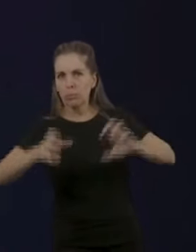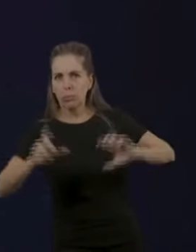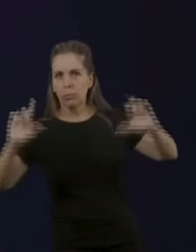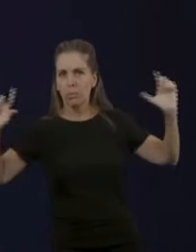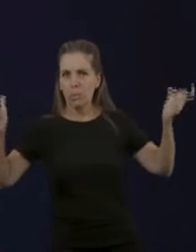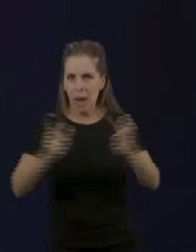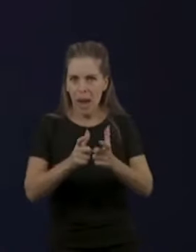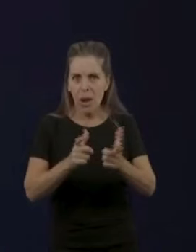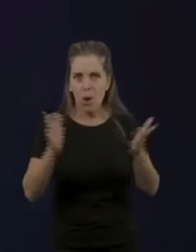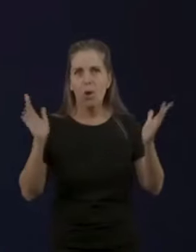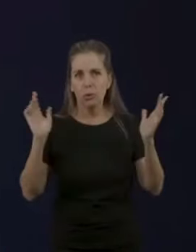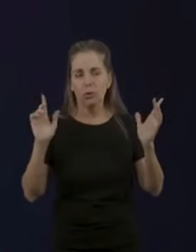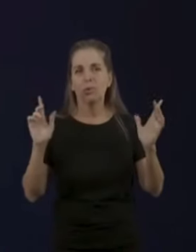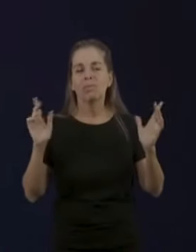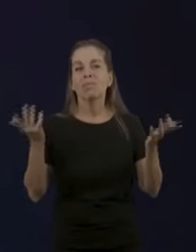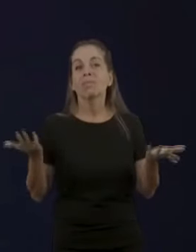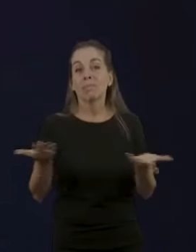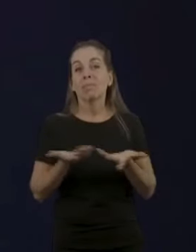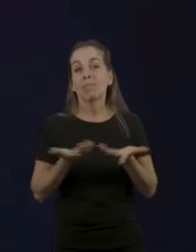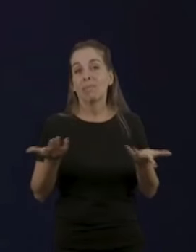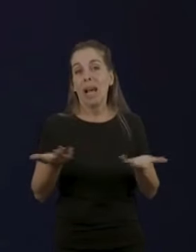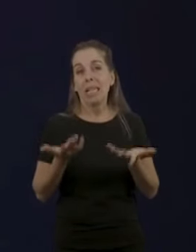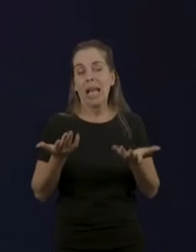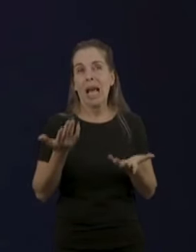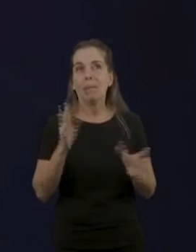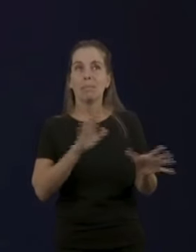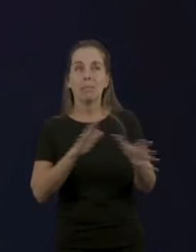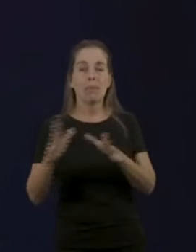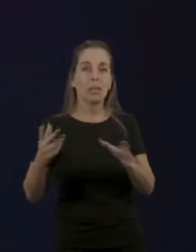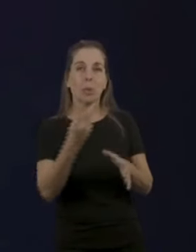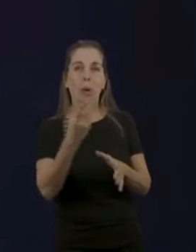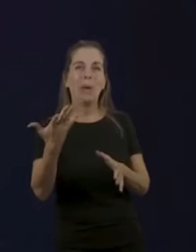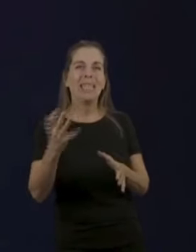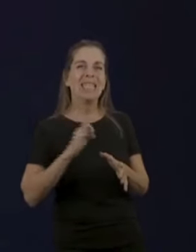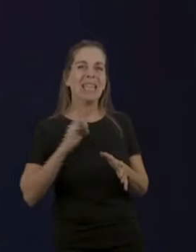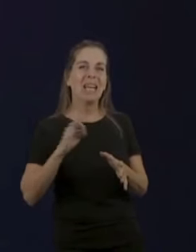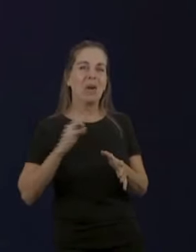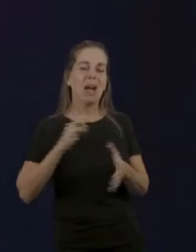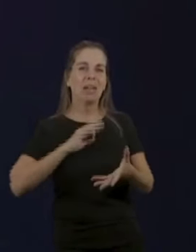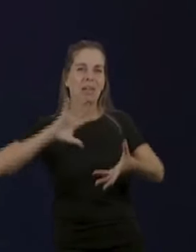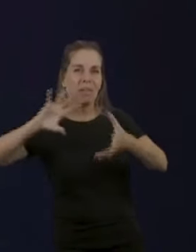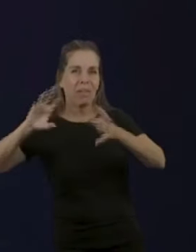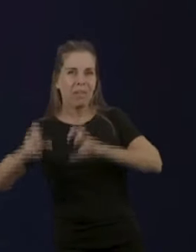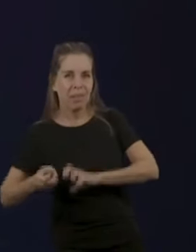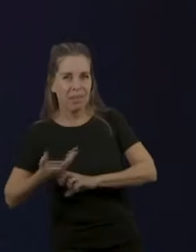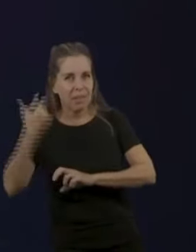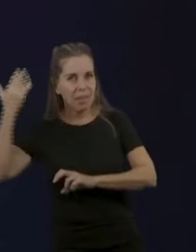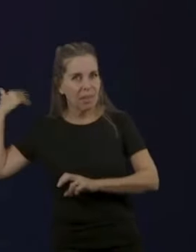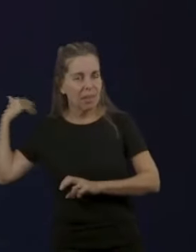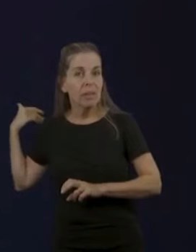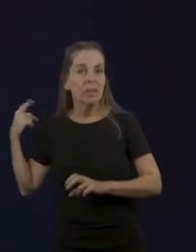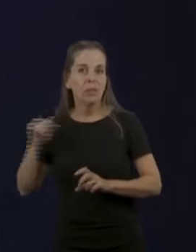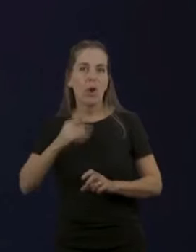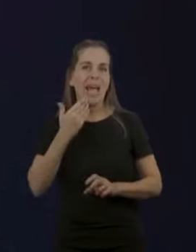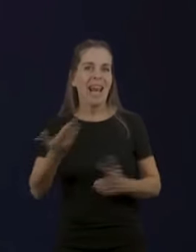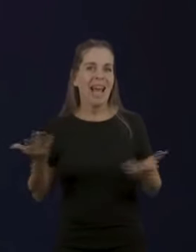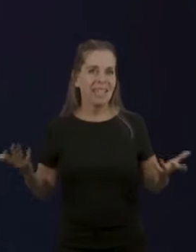digamos no es gratis no casi un cuarto de siglo de desastres eh No son